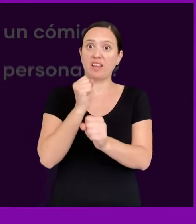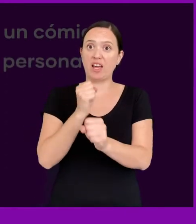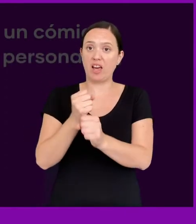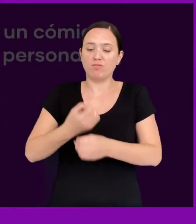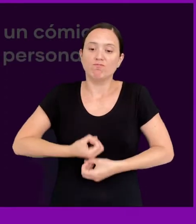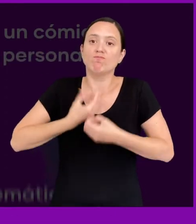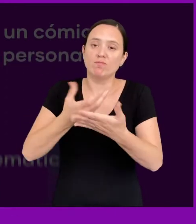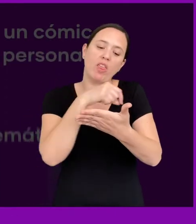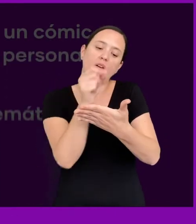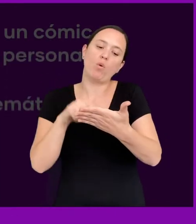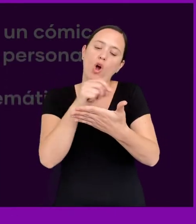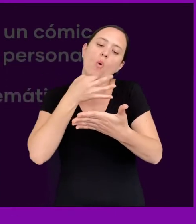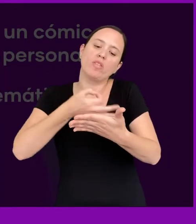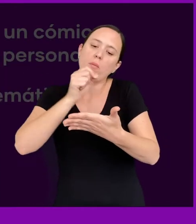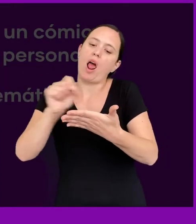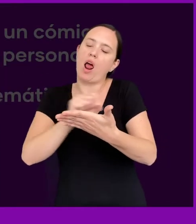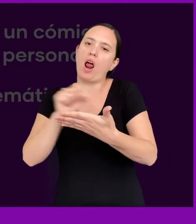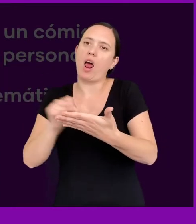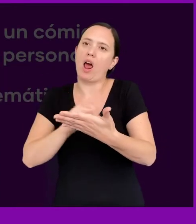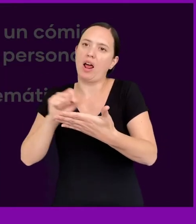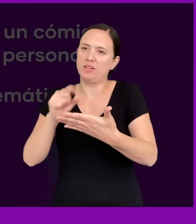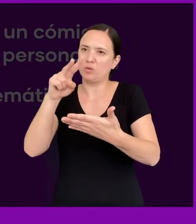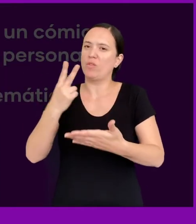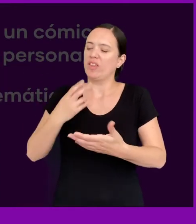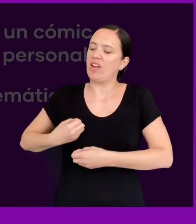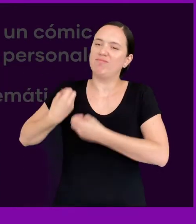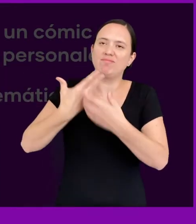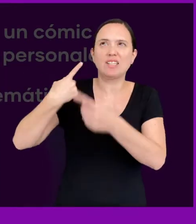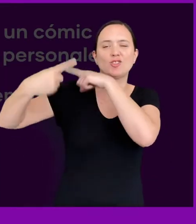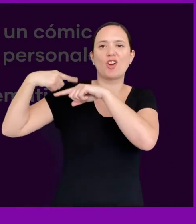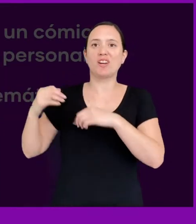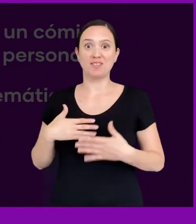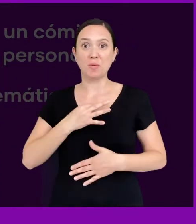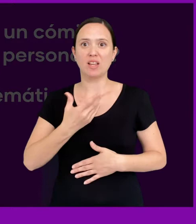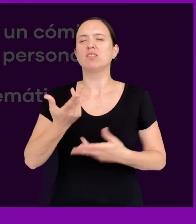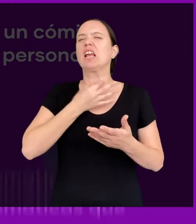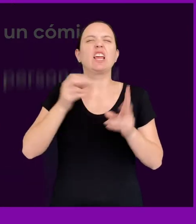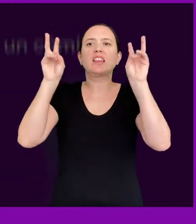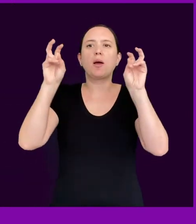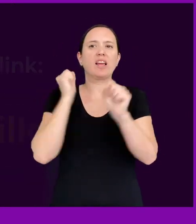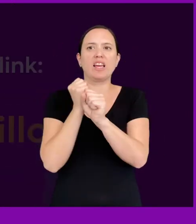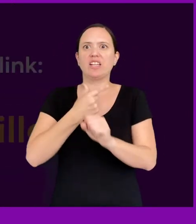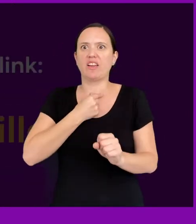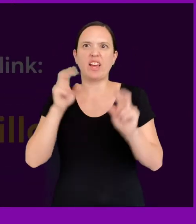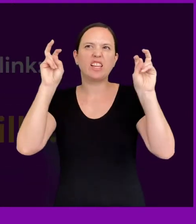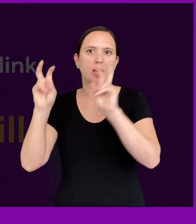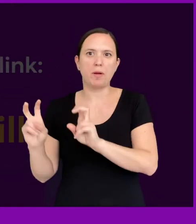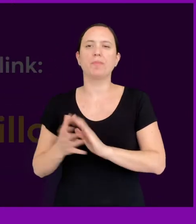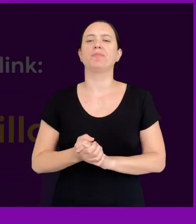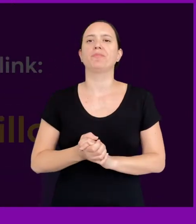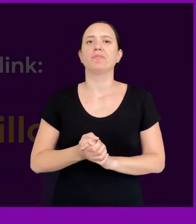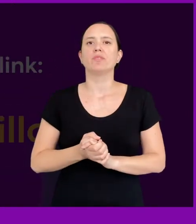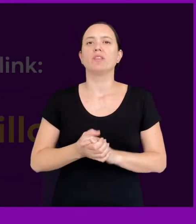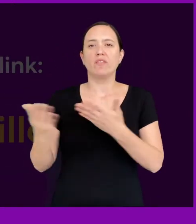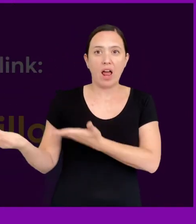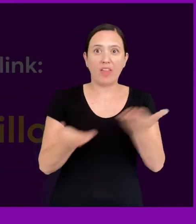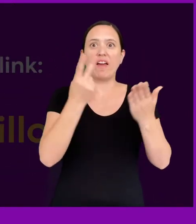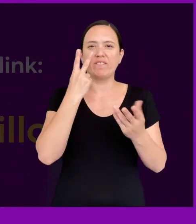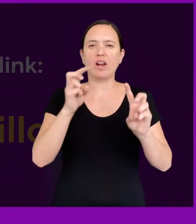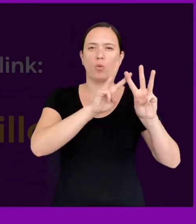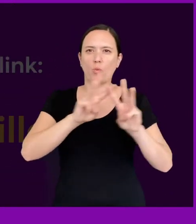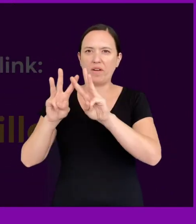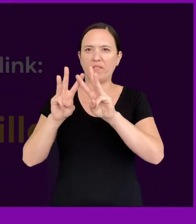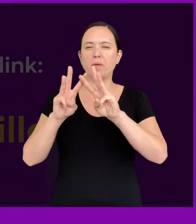relatando vivencias personales? ¿Cuáles serían las temáticas que trabajarías? Te invitamos a investigar más sobre su obra en